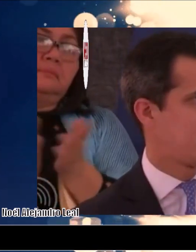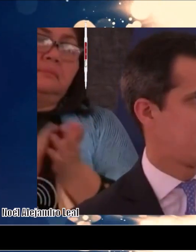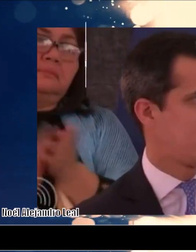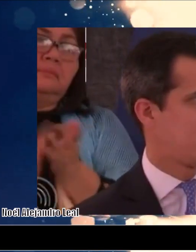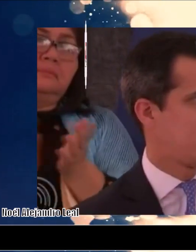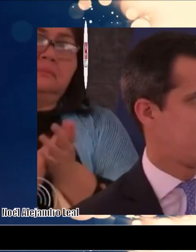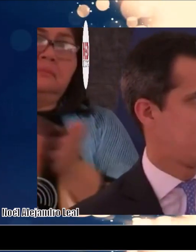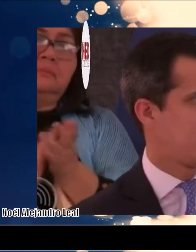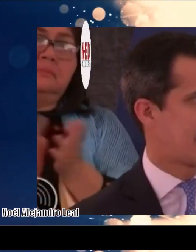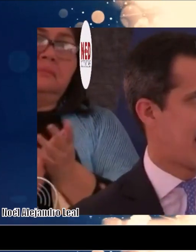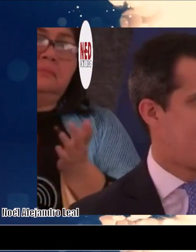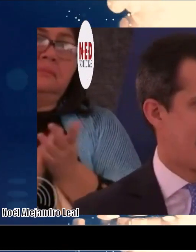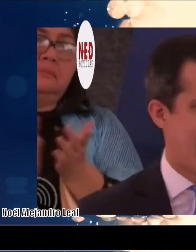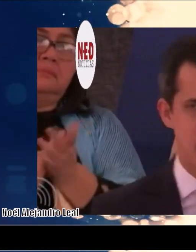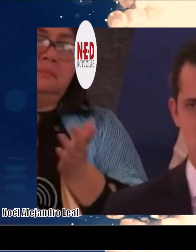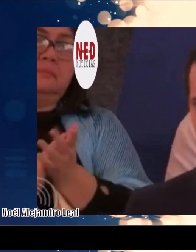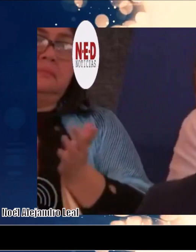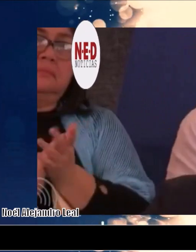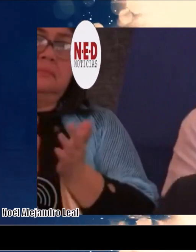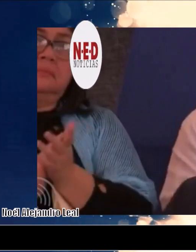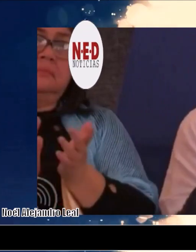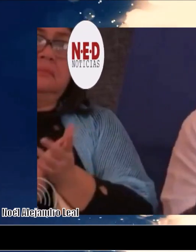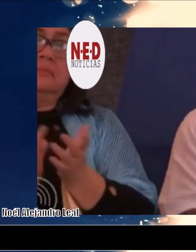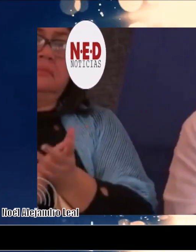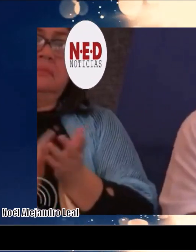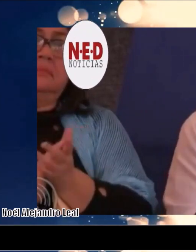cumple su periodo y debería venir un proceso